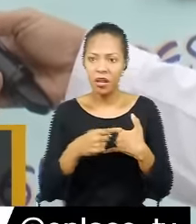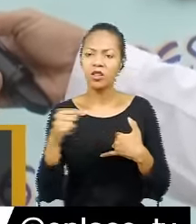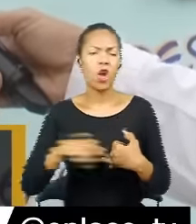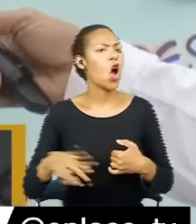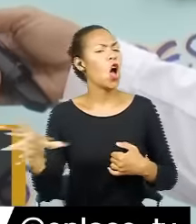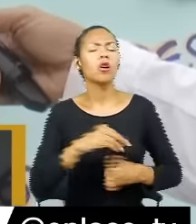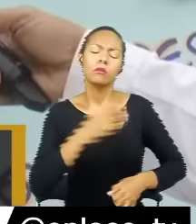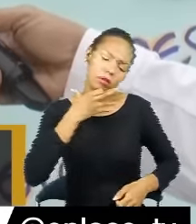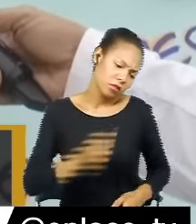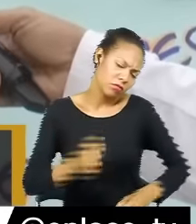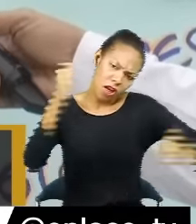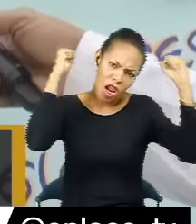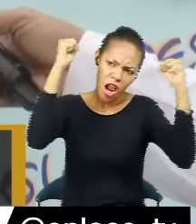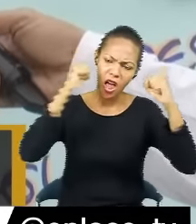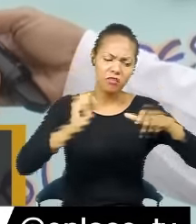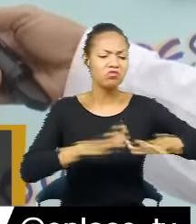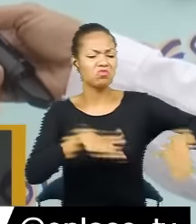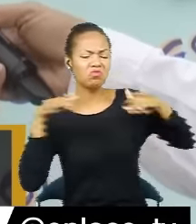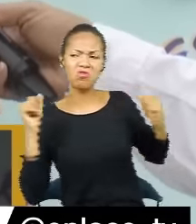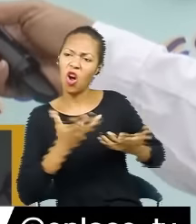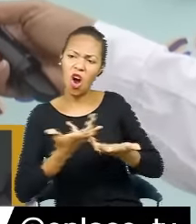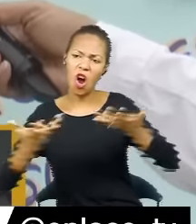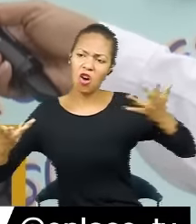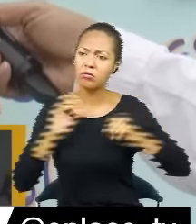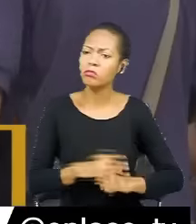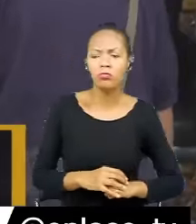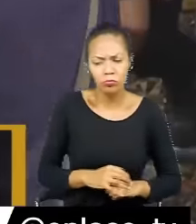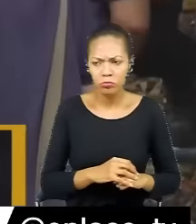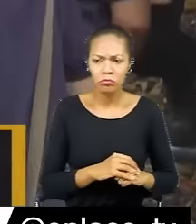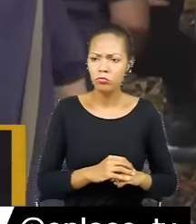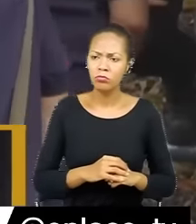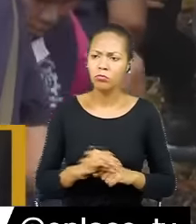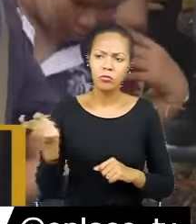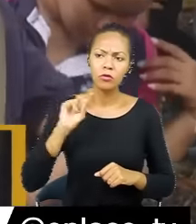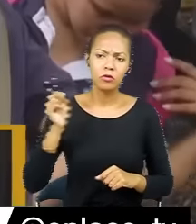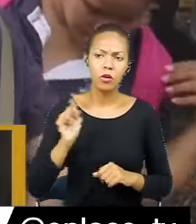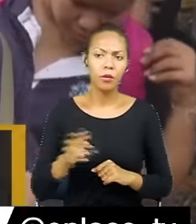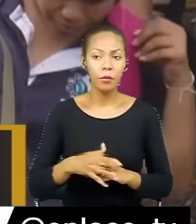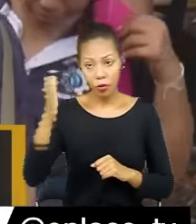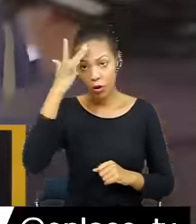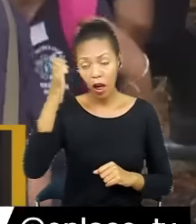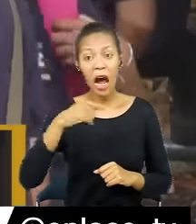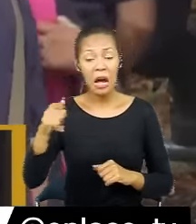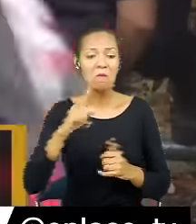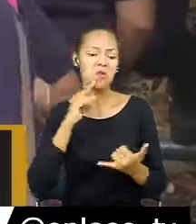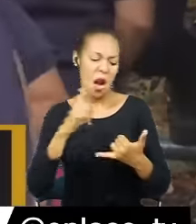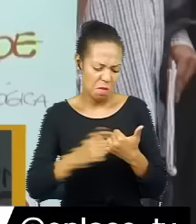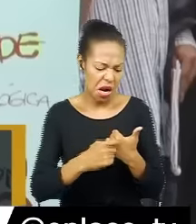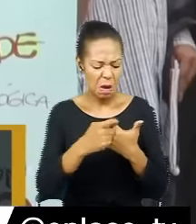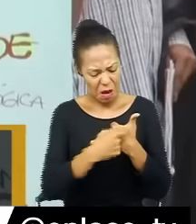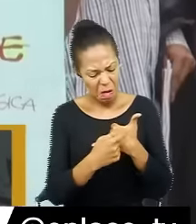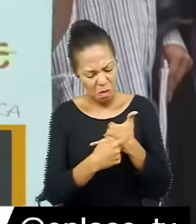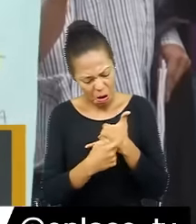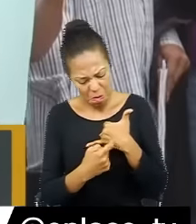paro, está en cese de actividad, porque el SENA está en Bucaramanga,